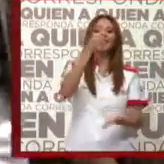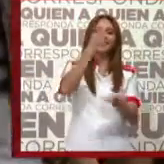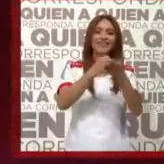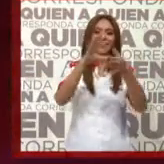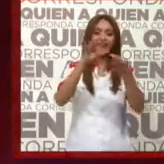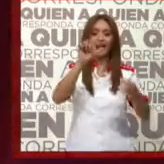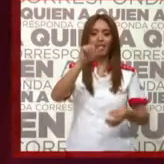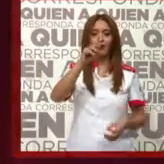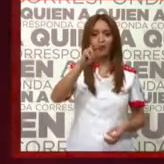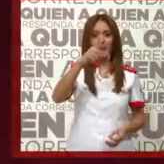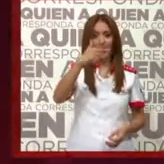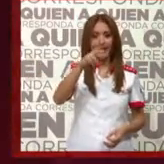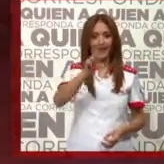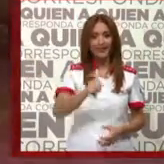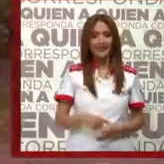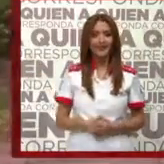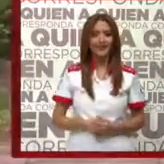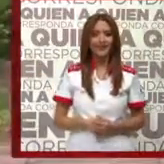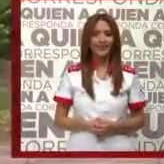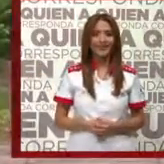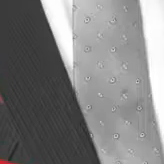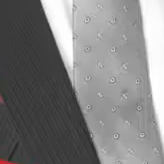vargas torres'